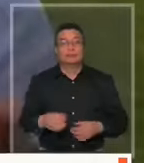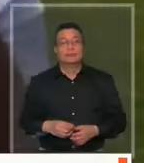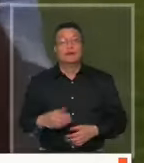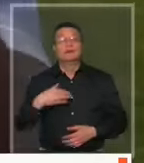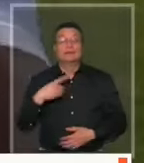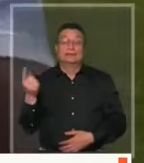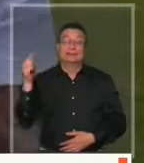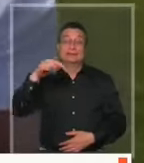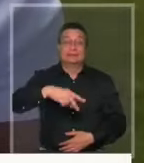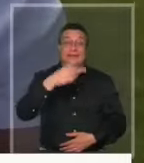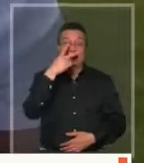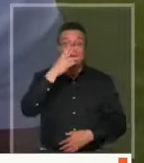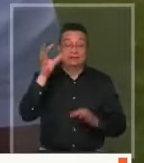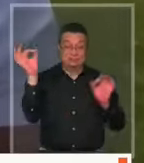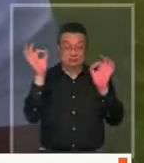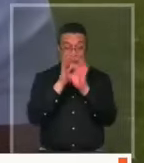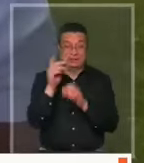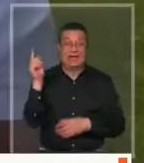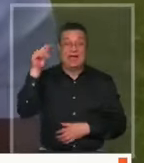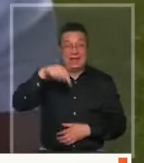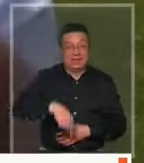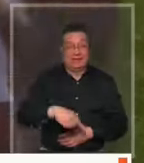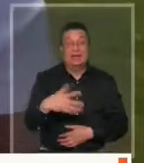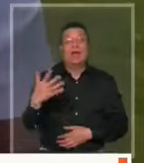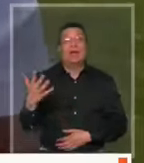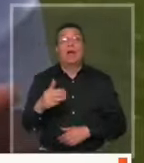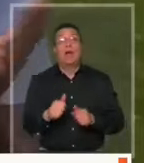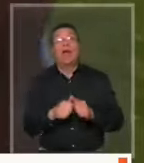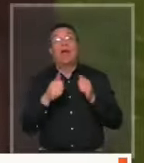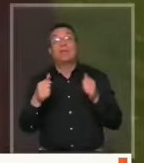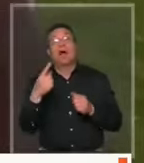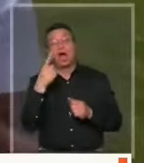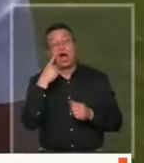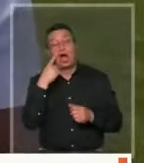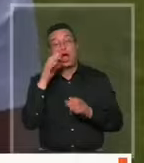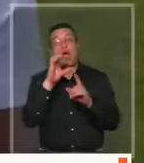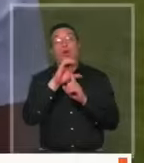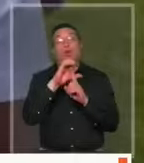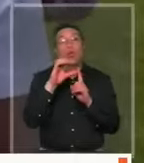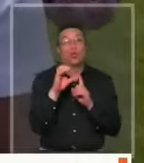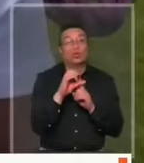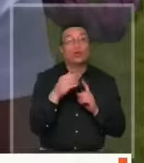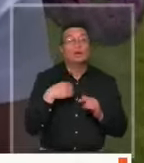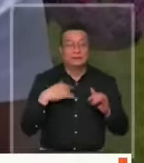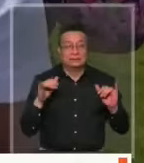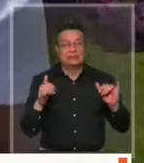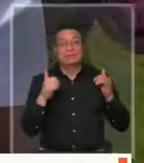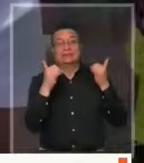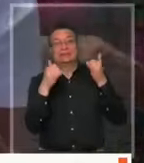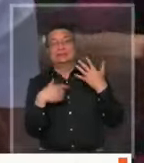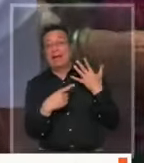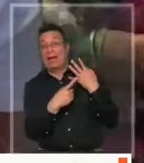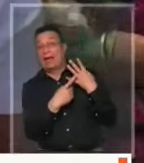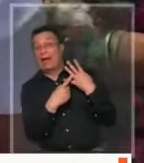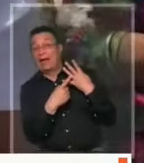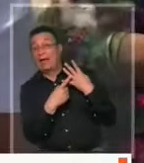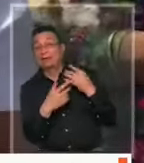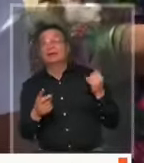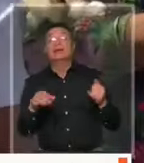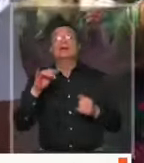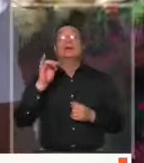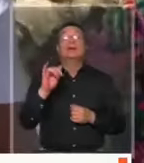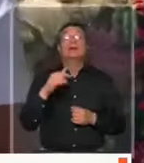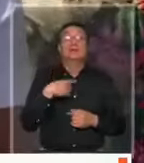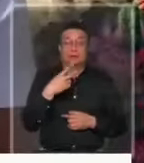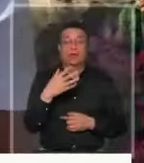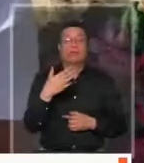el eclipse a la isla, pero aparte de conocer la cultura, porque yo es la primera vez que venía, decidí